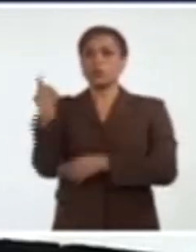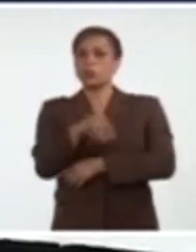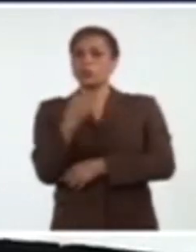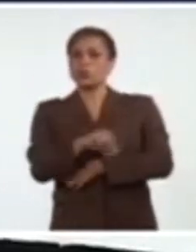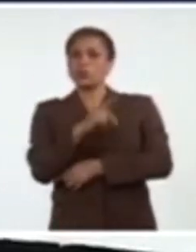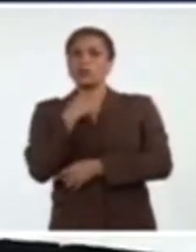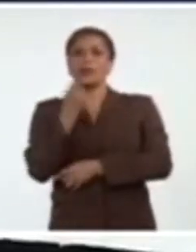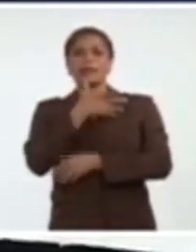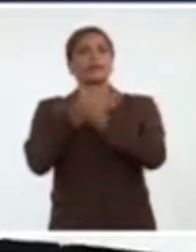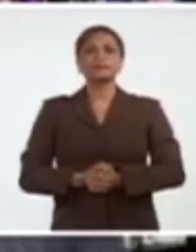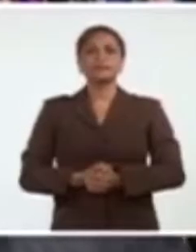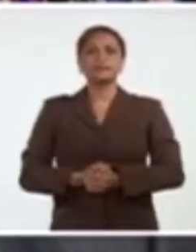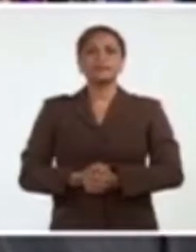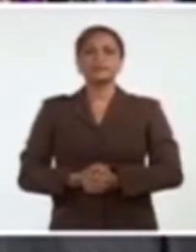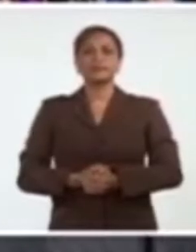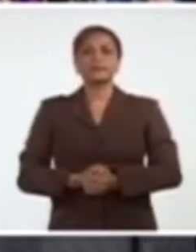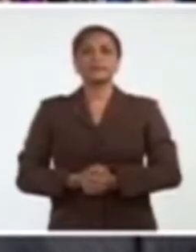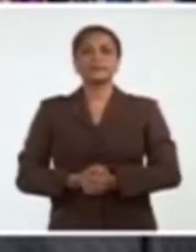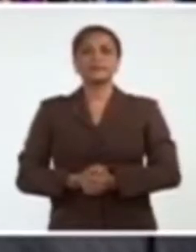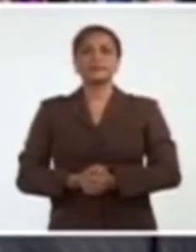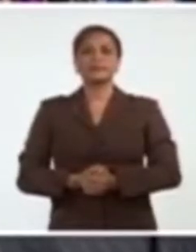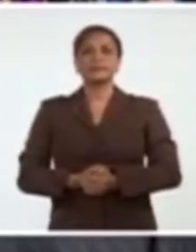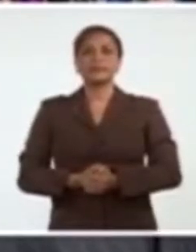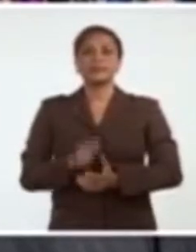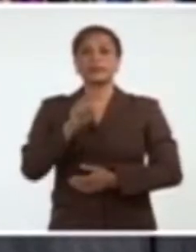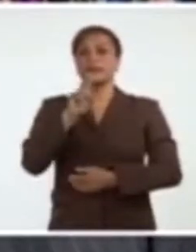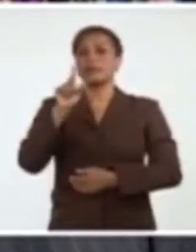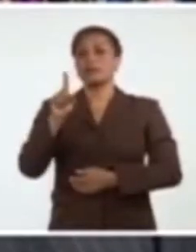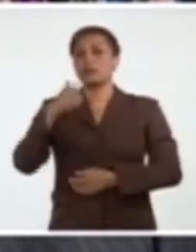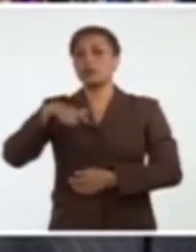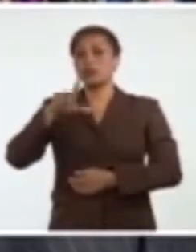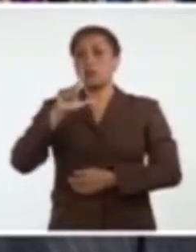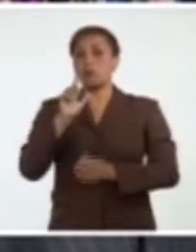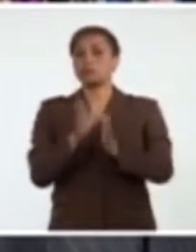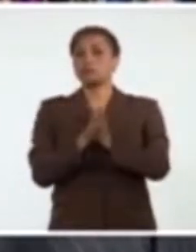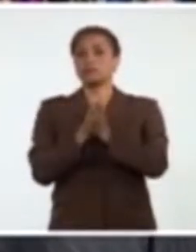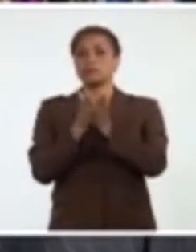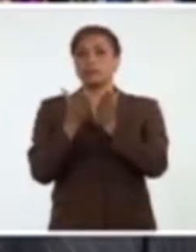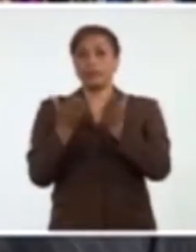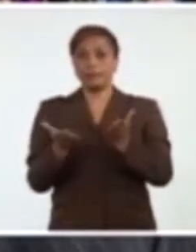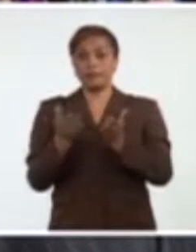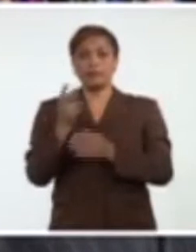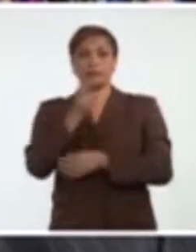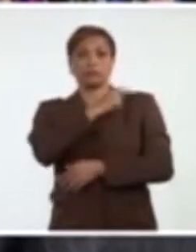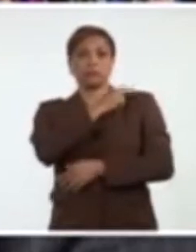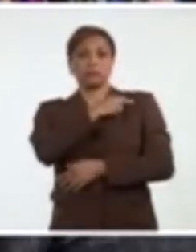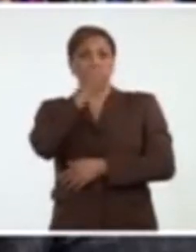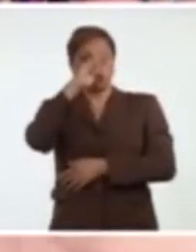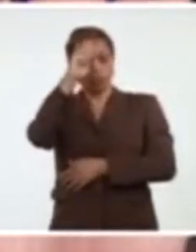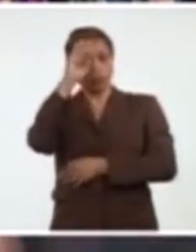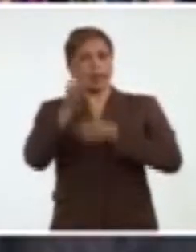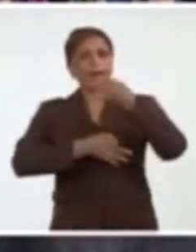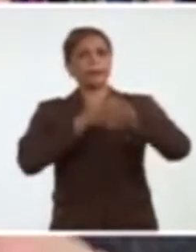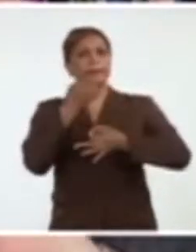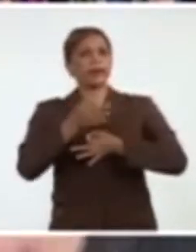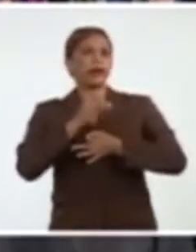desapariciones en Cuba. El 21 de julio, la prensa y las autoridades cubanas expusieron por